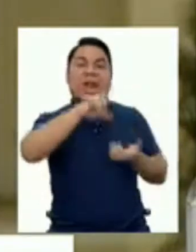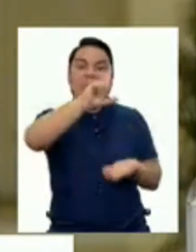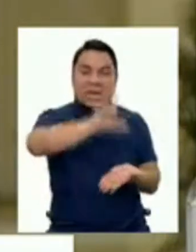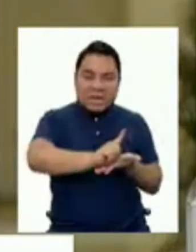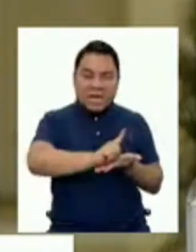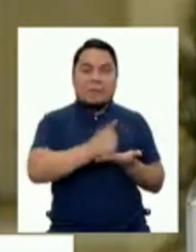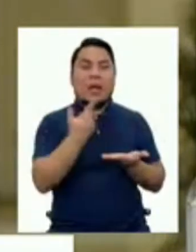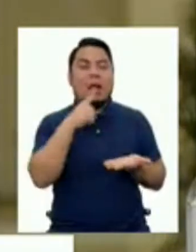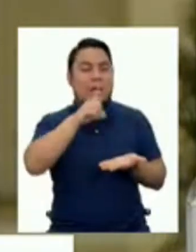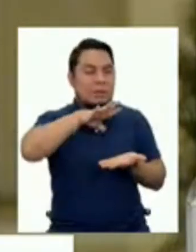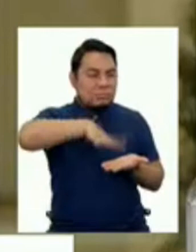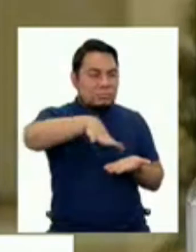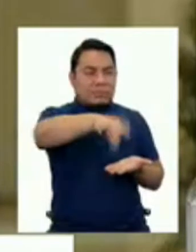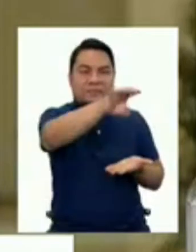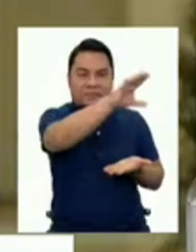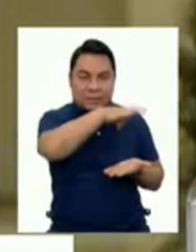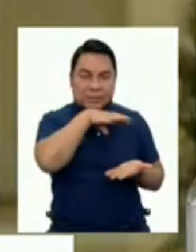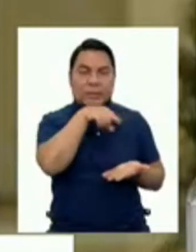y Lima Metropolitana,